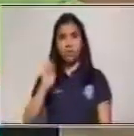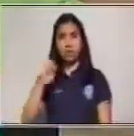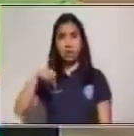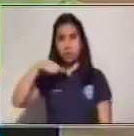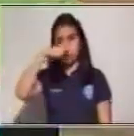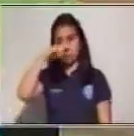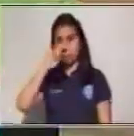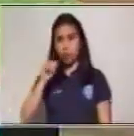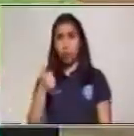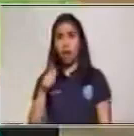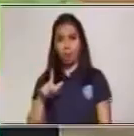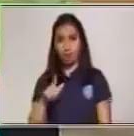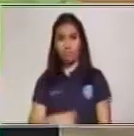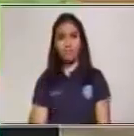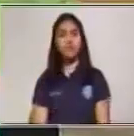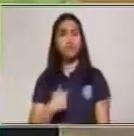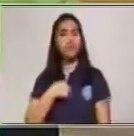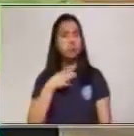cómo armar